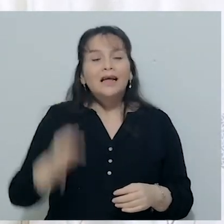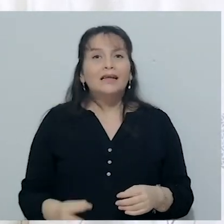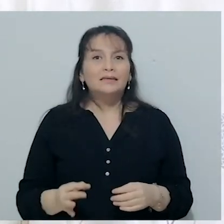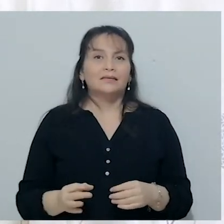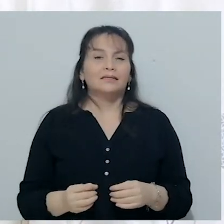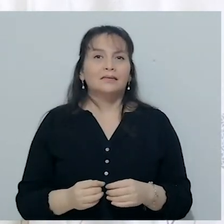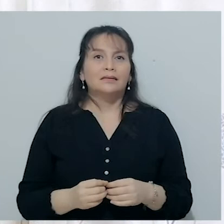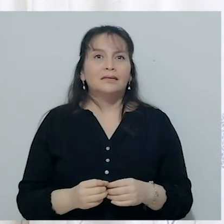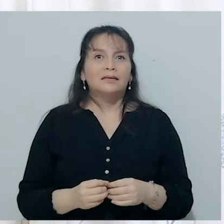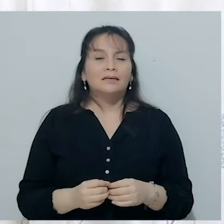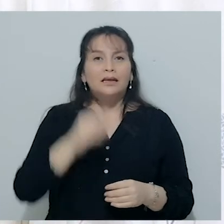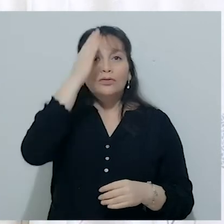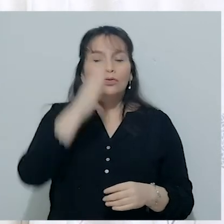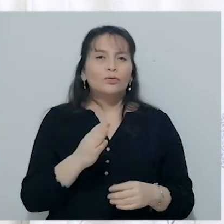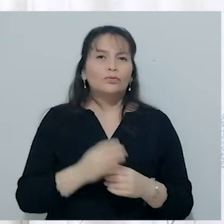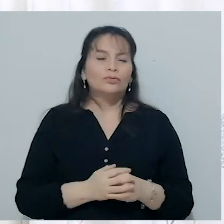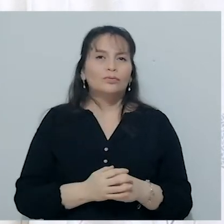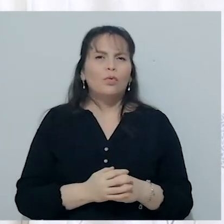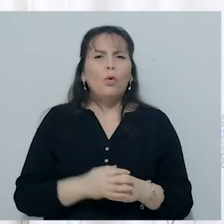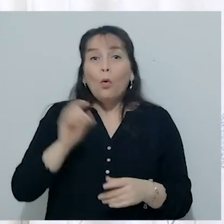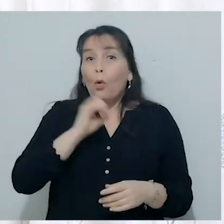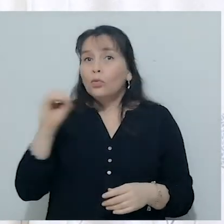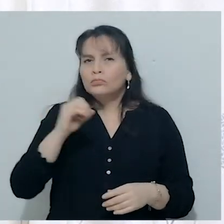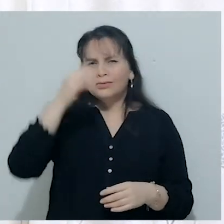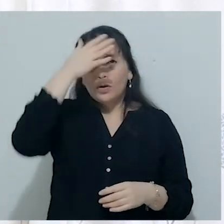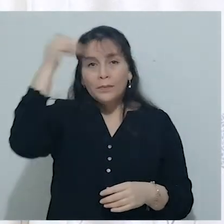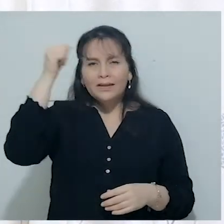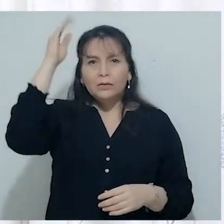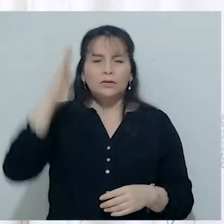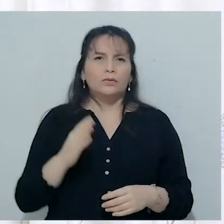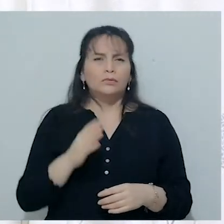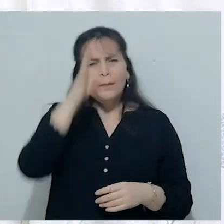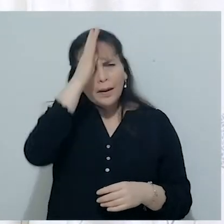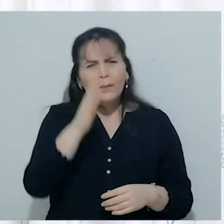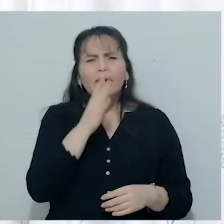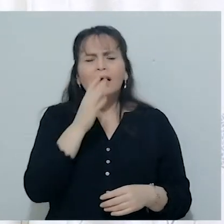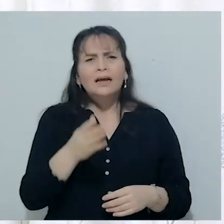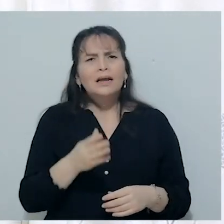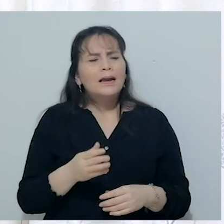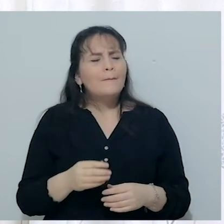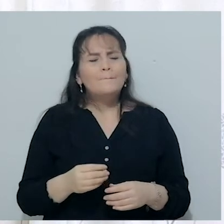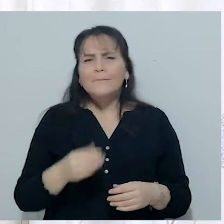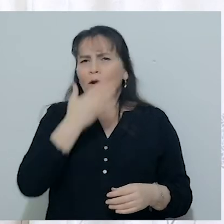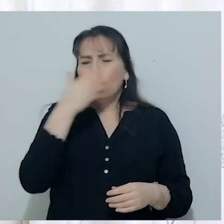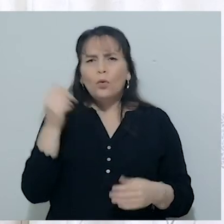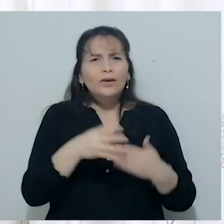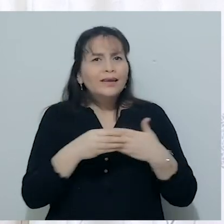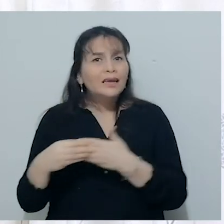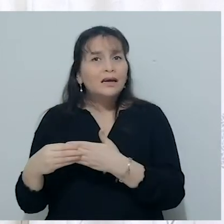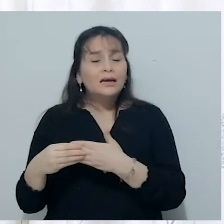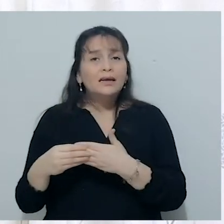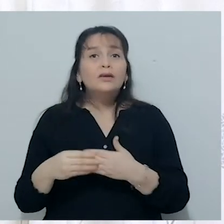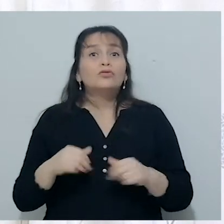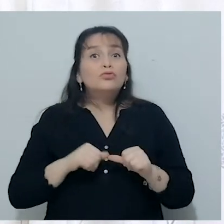verdades espirituales o porque se olvidaron de Dios. Papá, mamá, el mejor y la